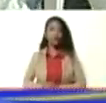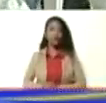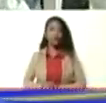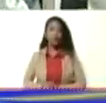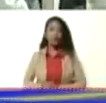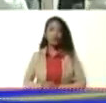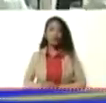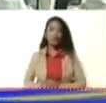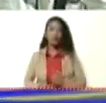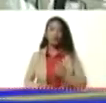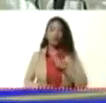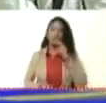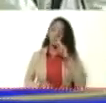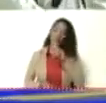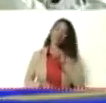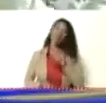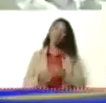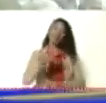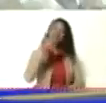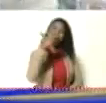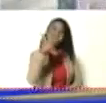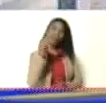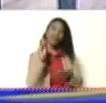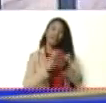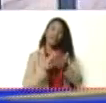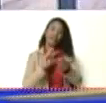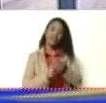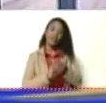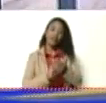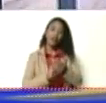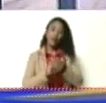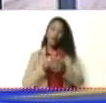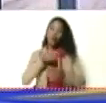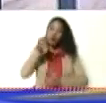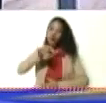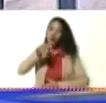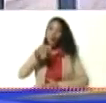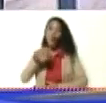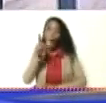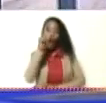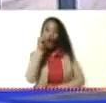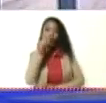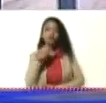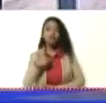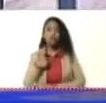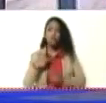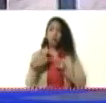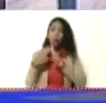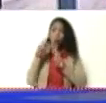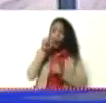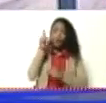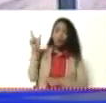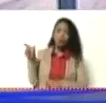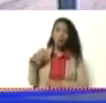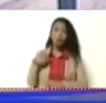Vi tres veces el discurso de Joe Biden. Yo conozco a Joe Biden.